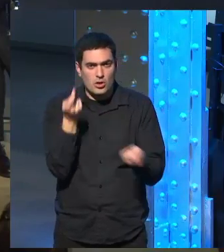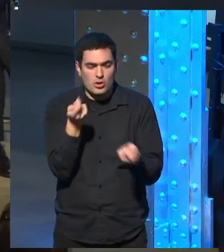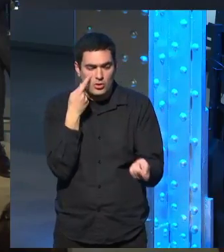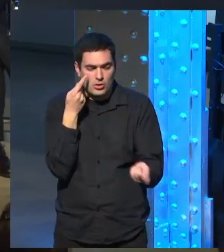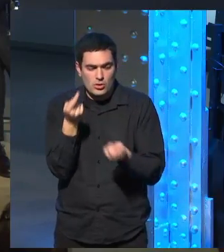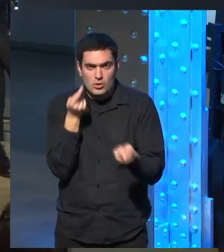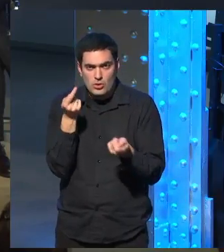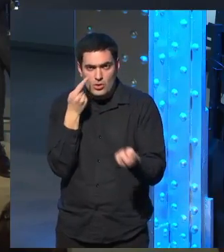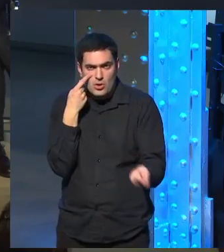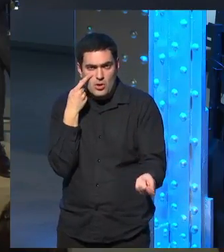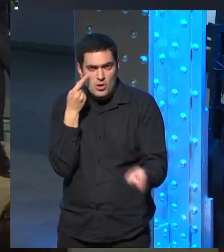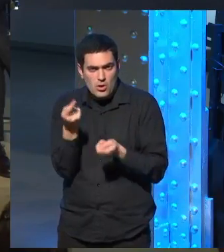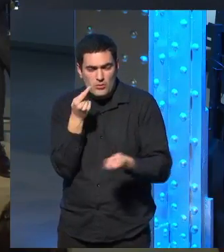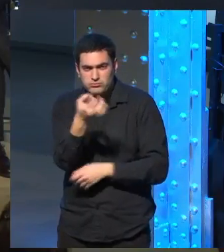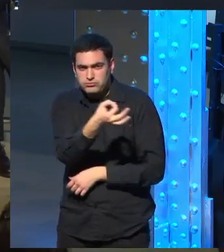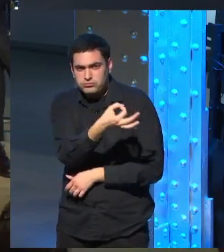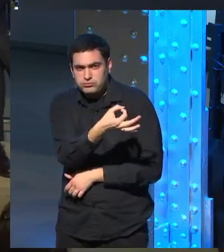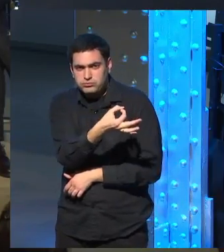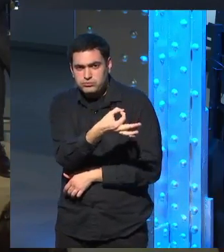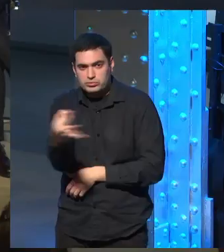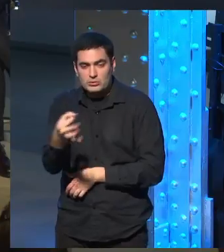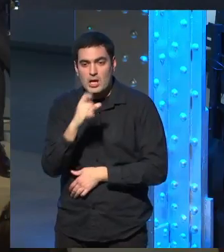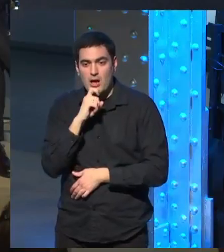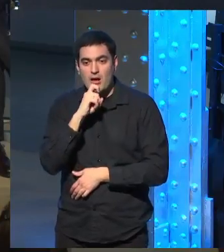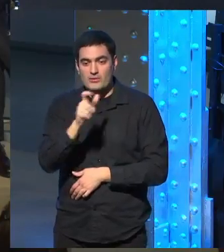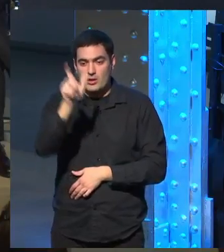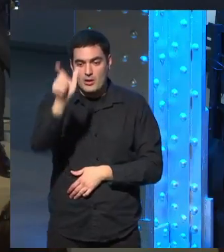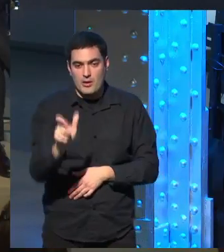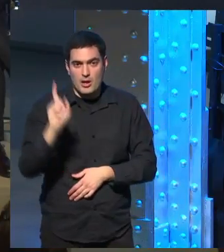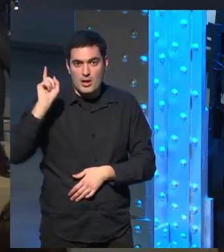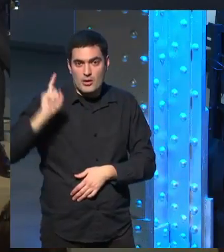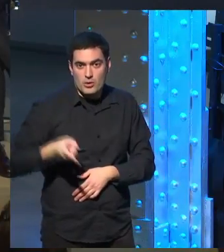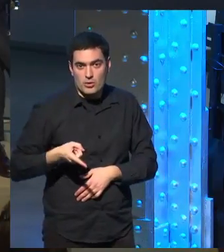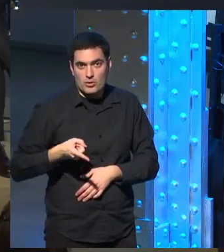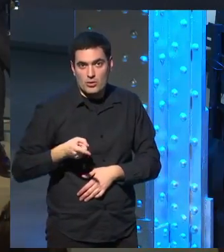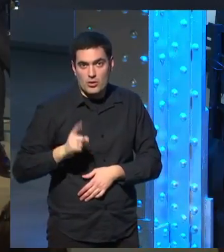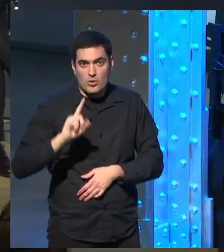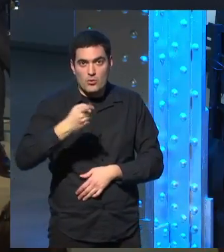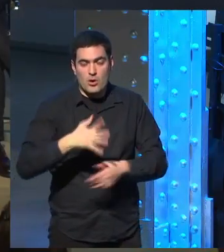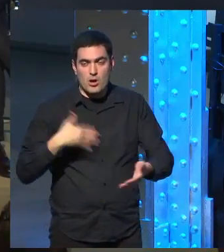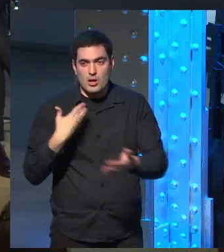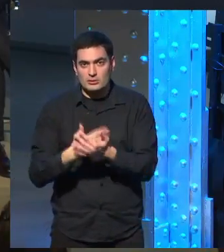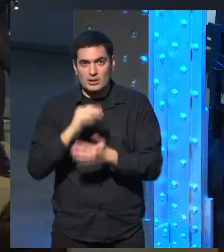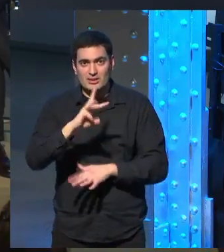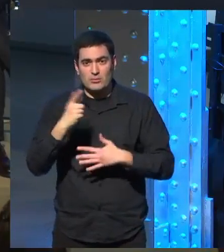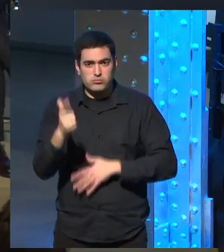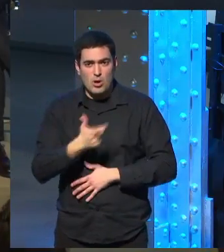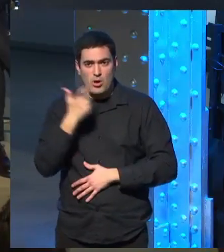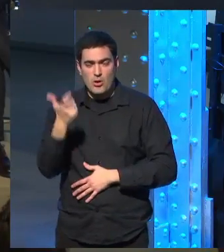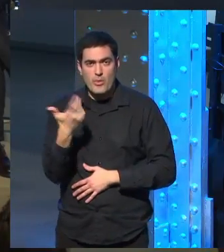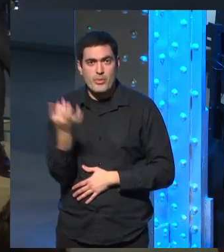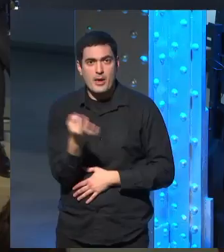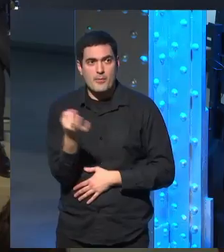tan preciso que indica al director, ¿vale?, desde el compás 1 hasta el 37 la duración debe ser